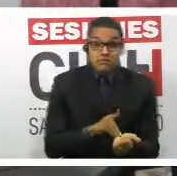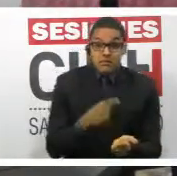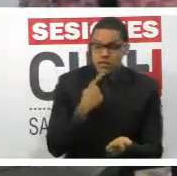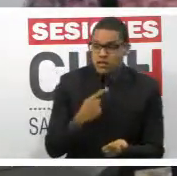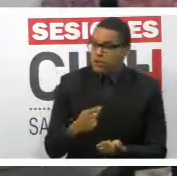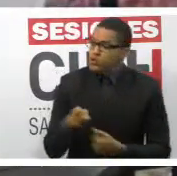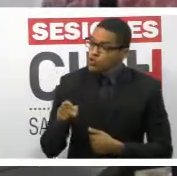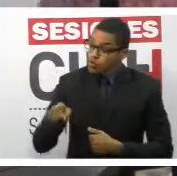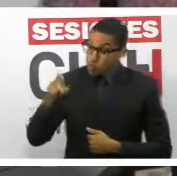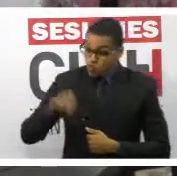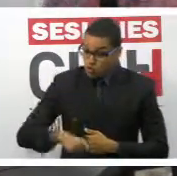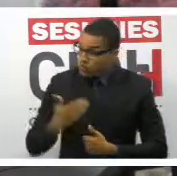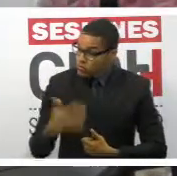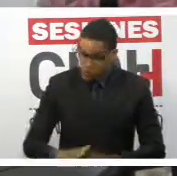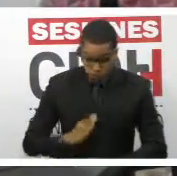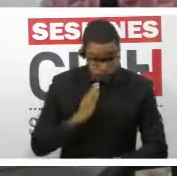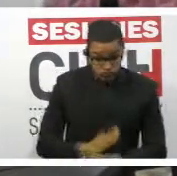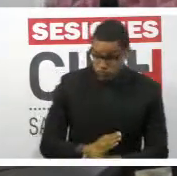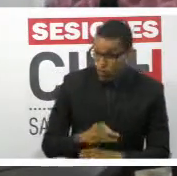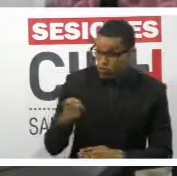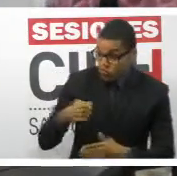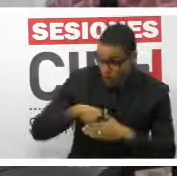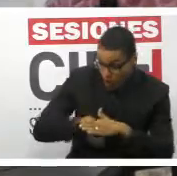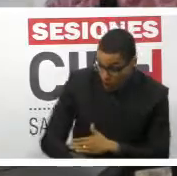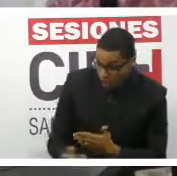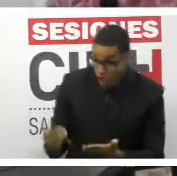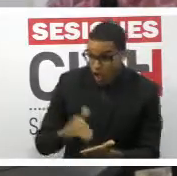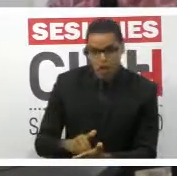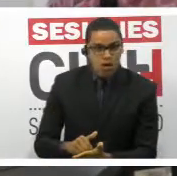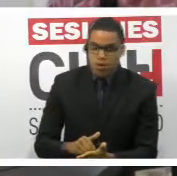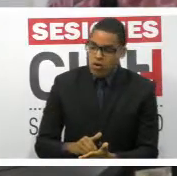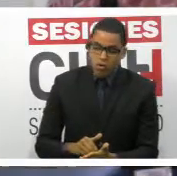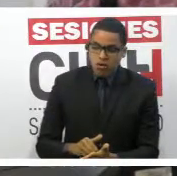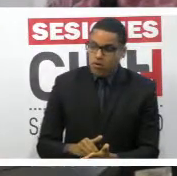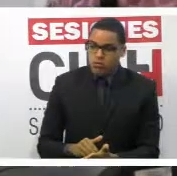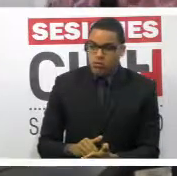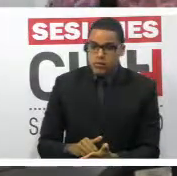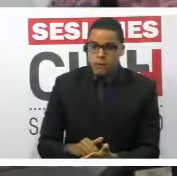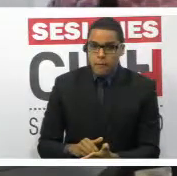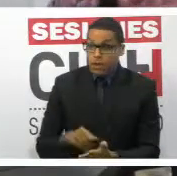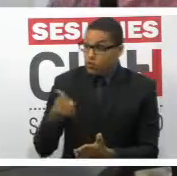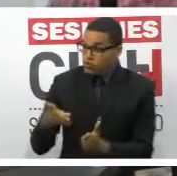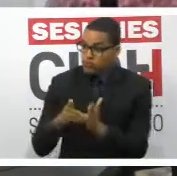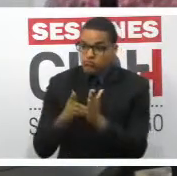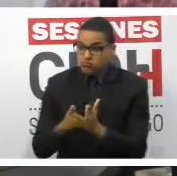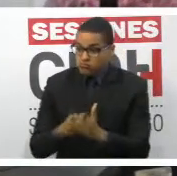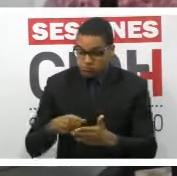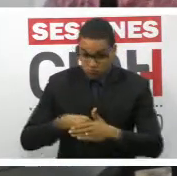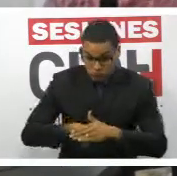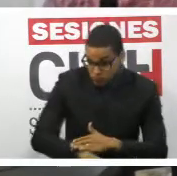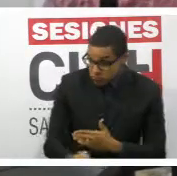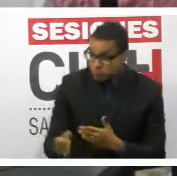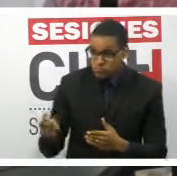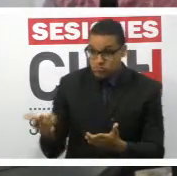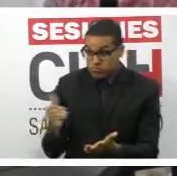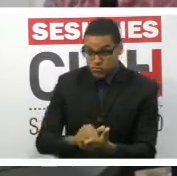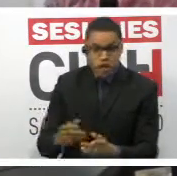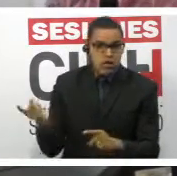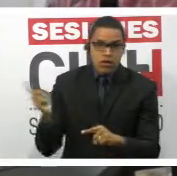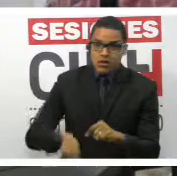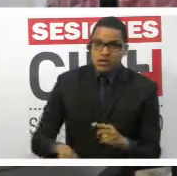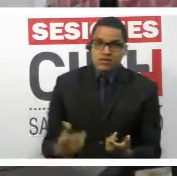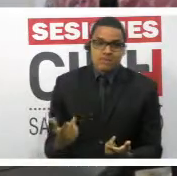esterilizar te porque en tu condición es muy difícil de atender a un bebé pero no solamente el médico e